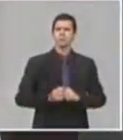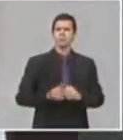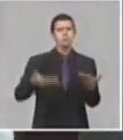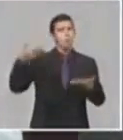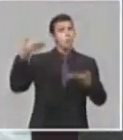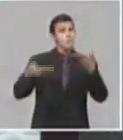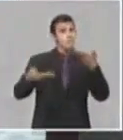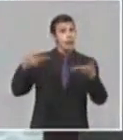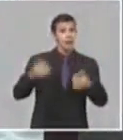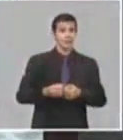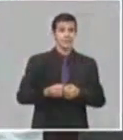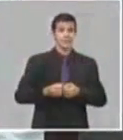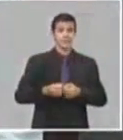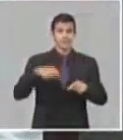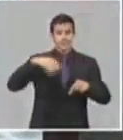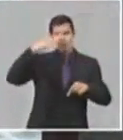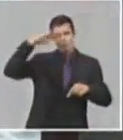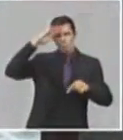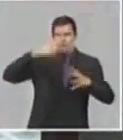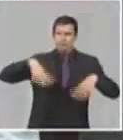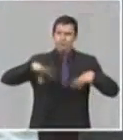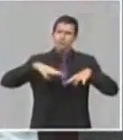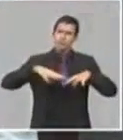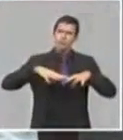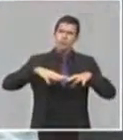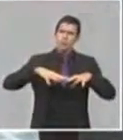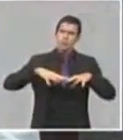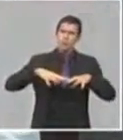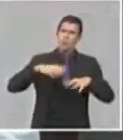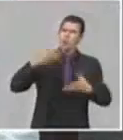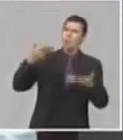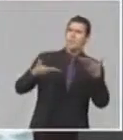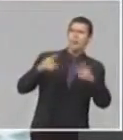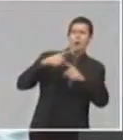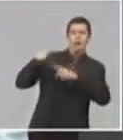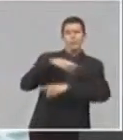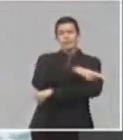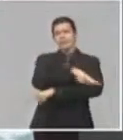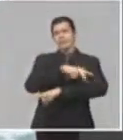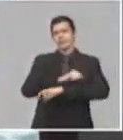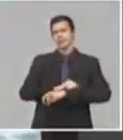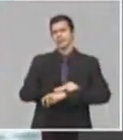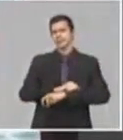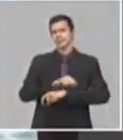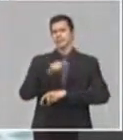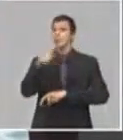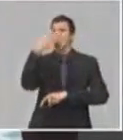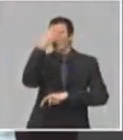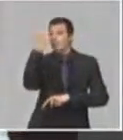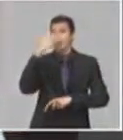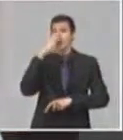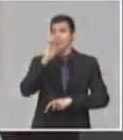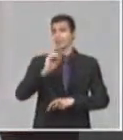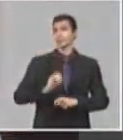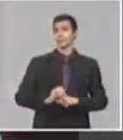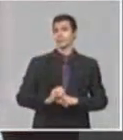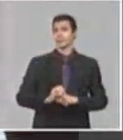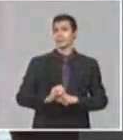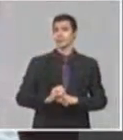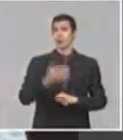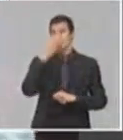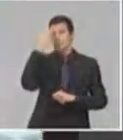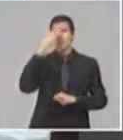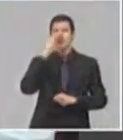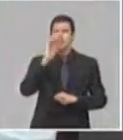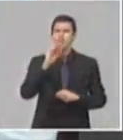cosas pero también hay personas que se les olvidan en un momento complejo la